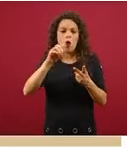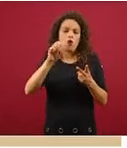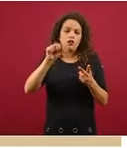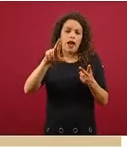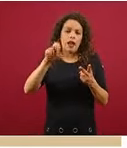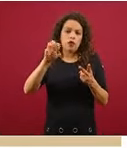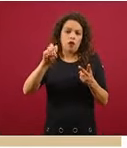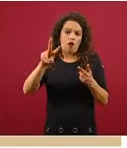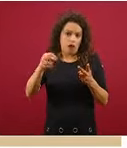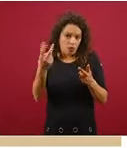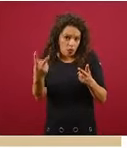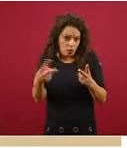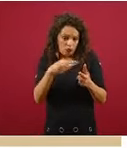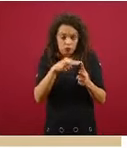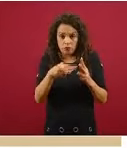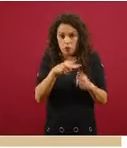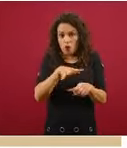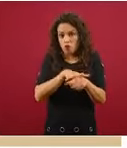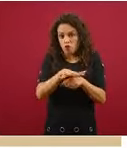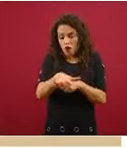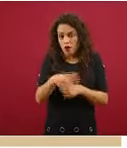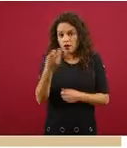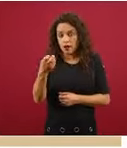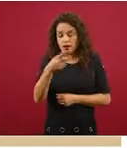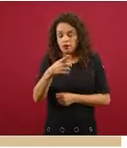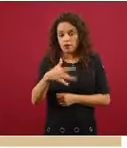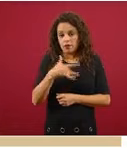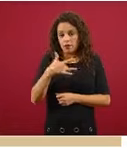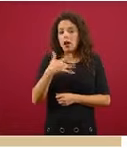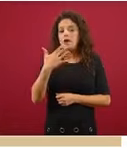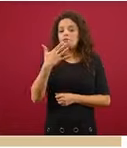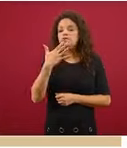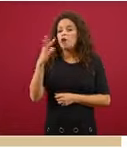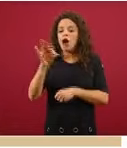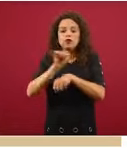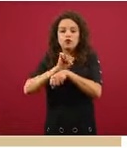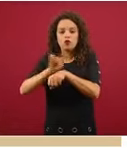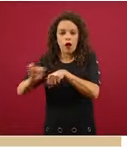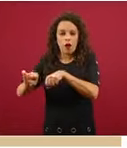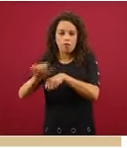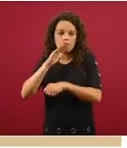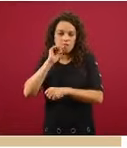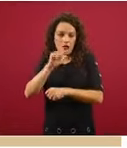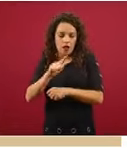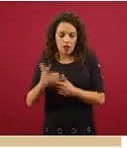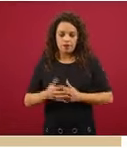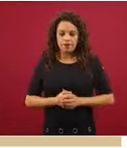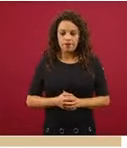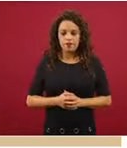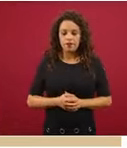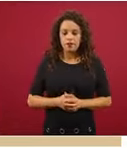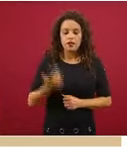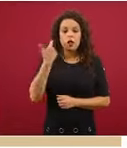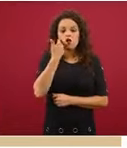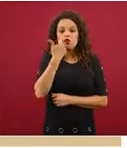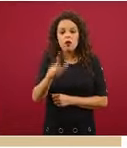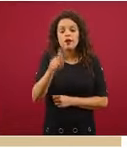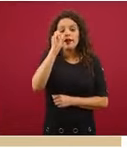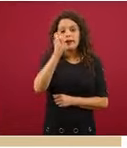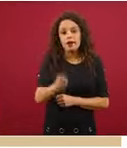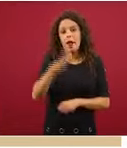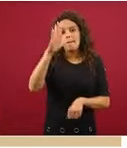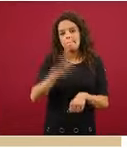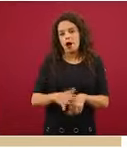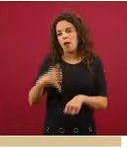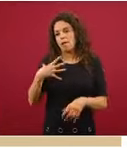si son estos síntomas leves. Y lo que no queremos es que haya un mayor número de